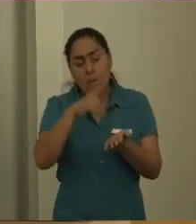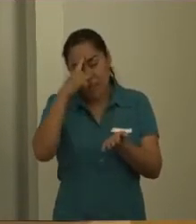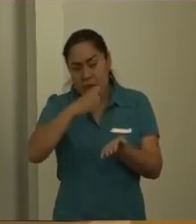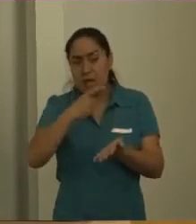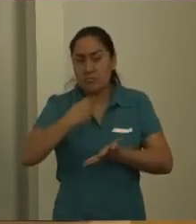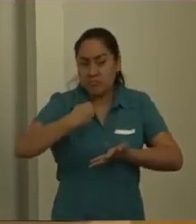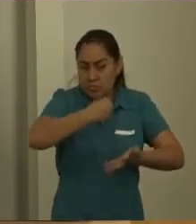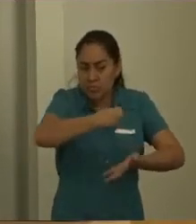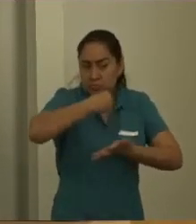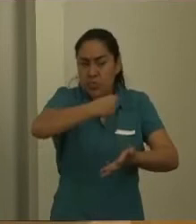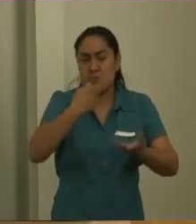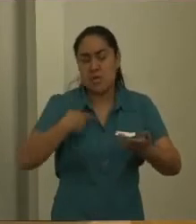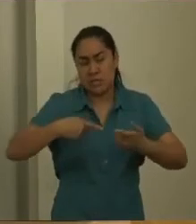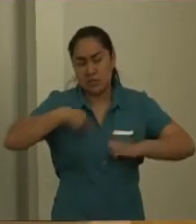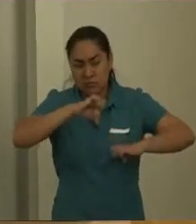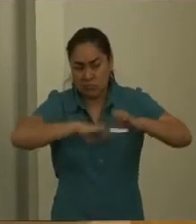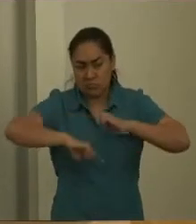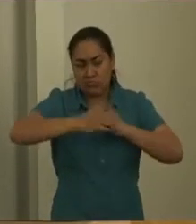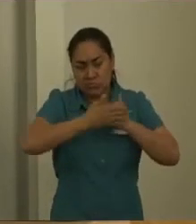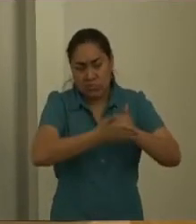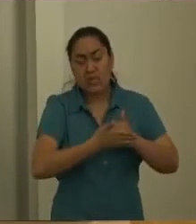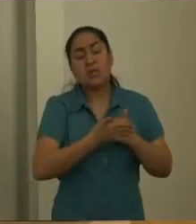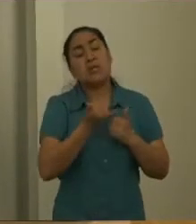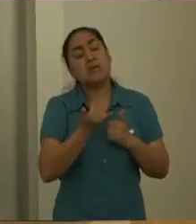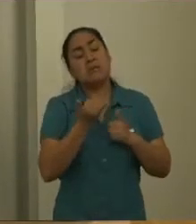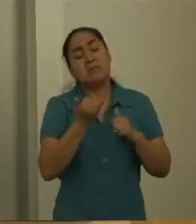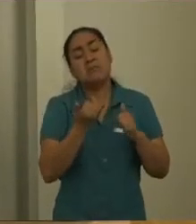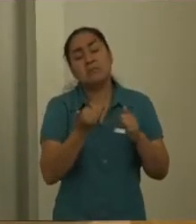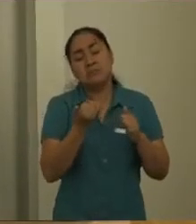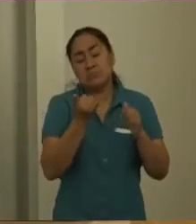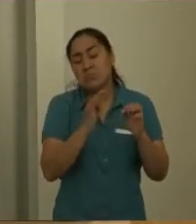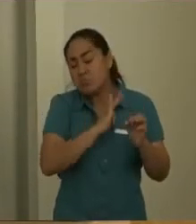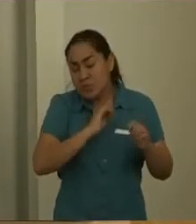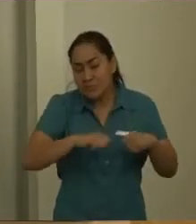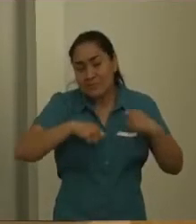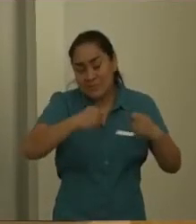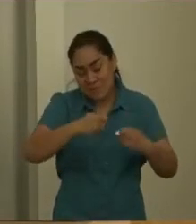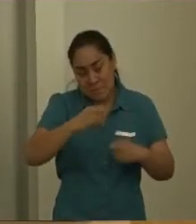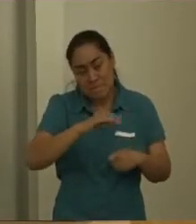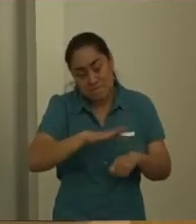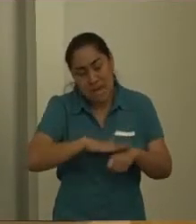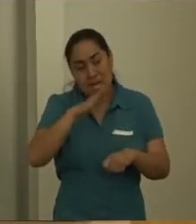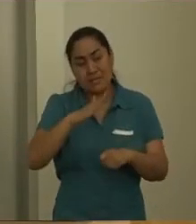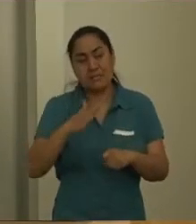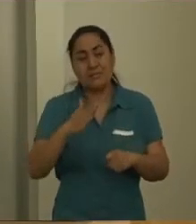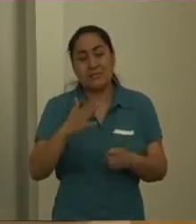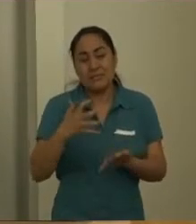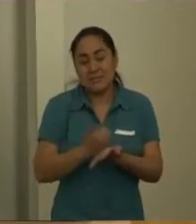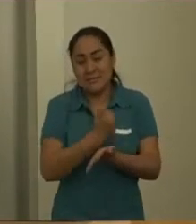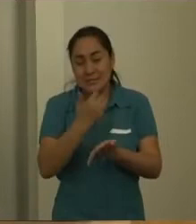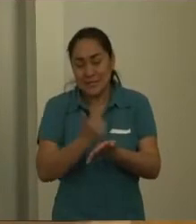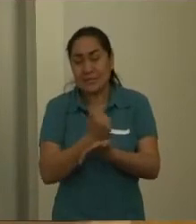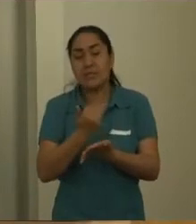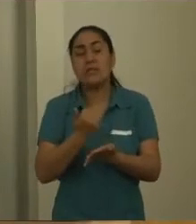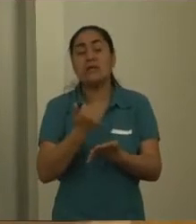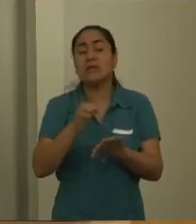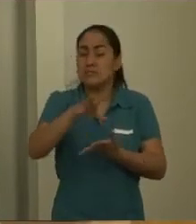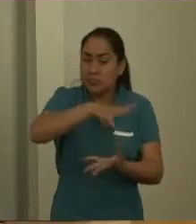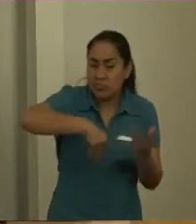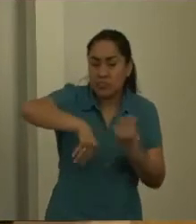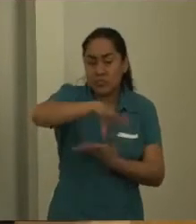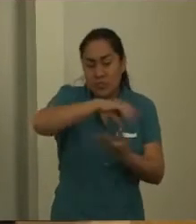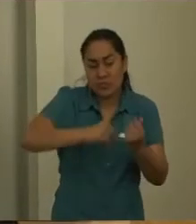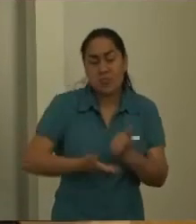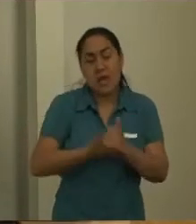un modelo que pretende generar grandes ganancias en la explotación de recursos sea la